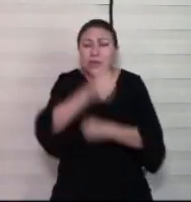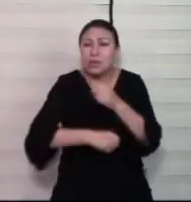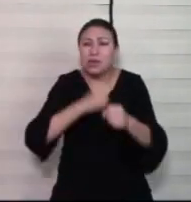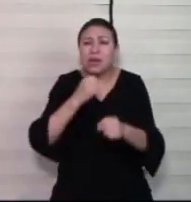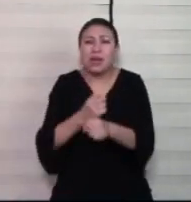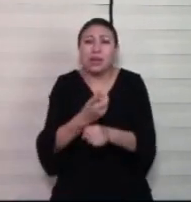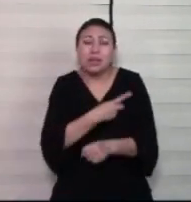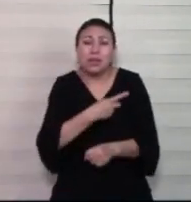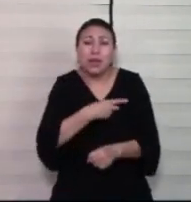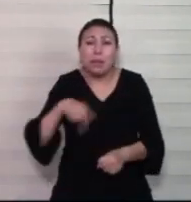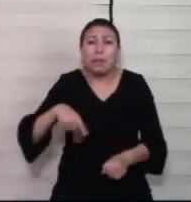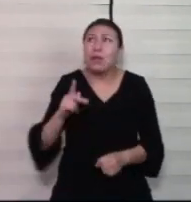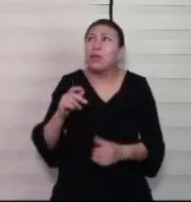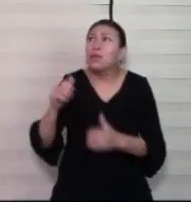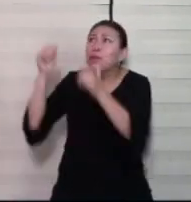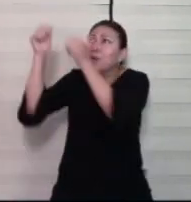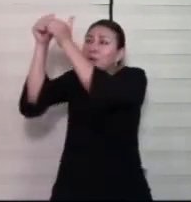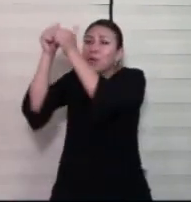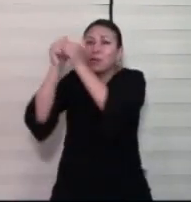no estamos solos.